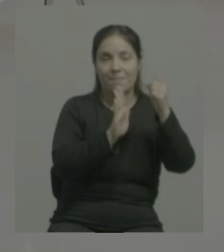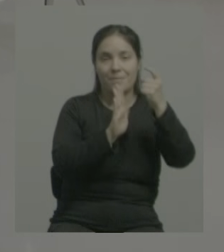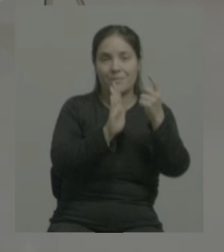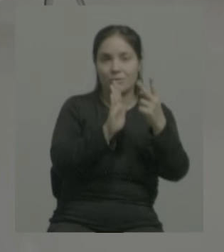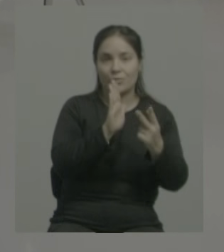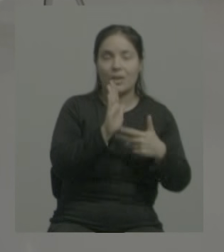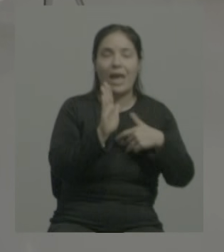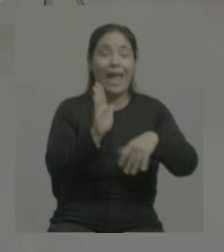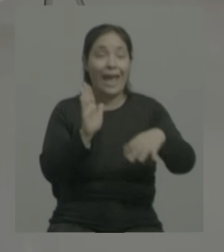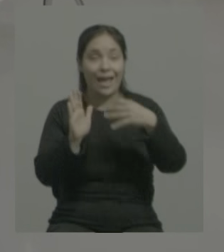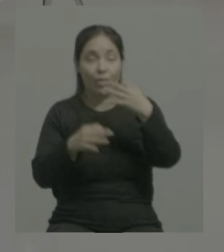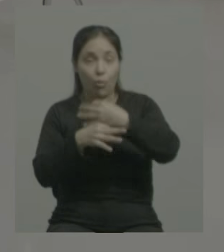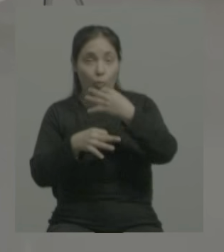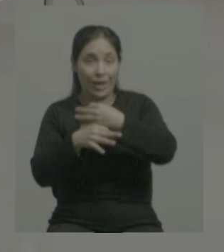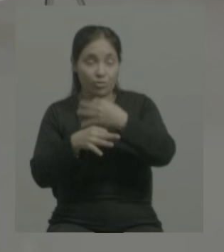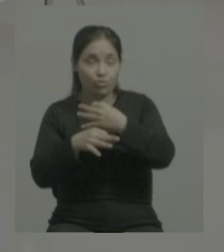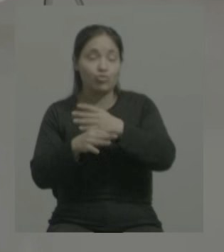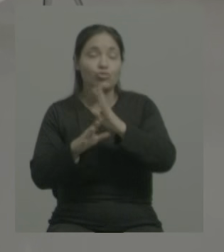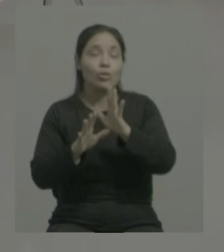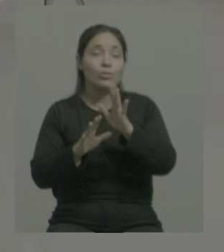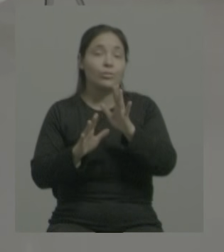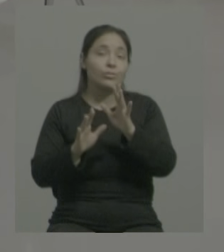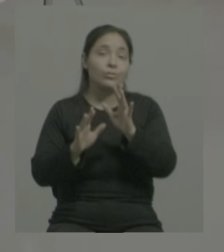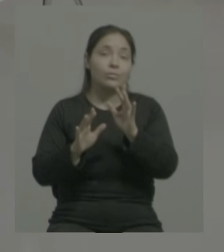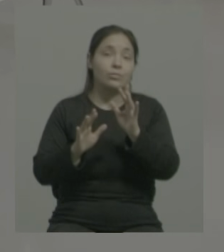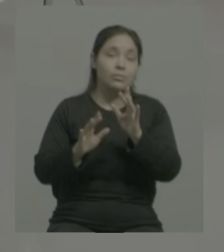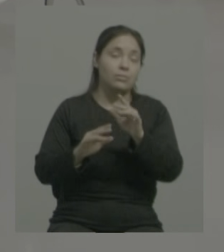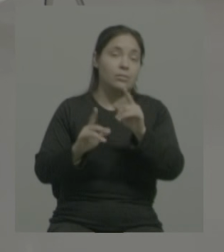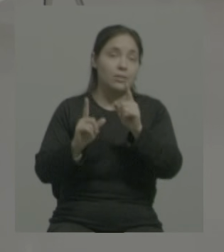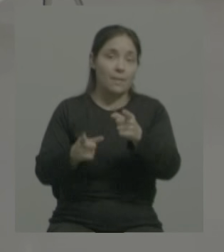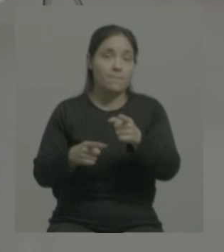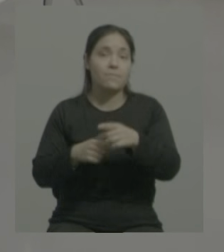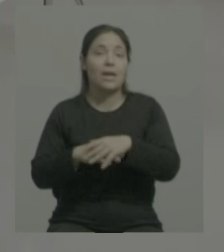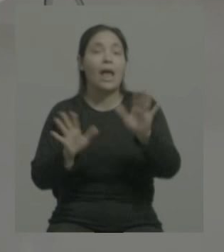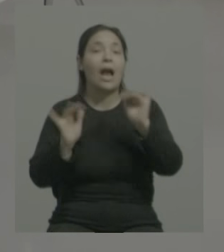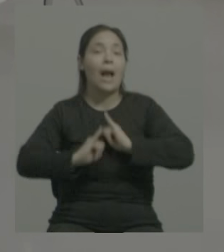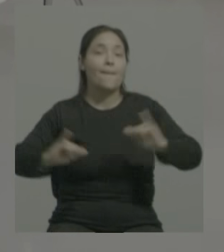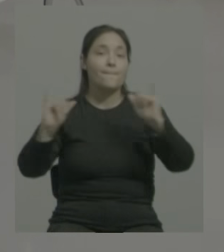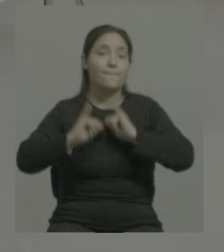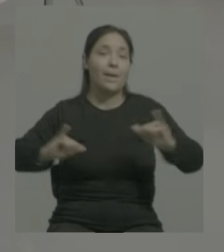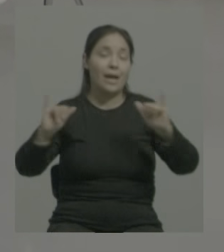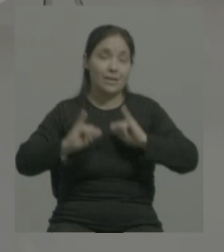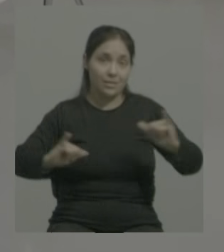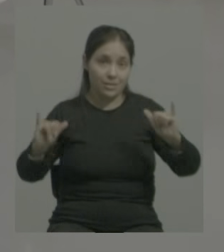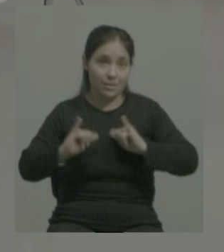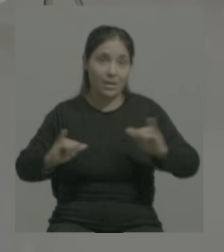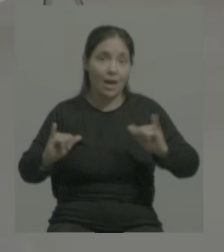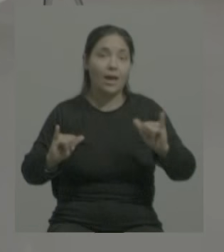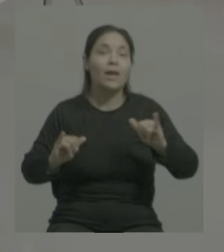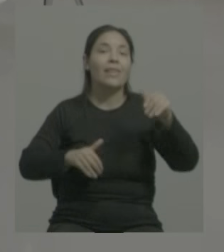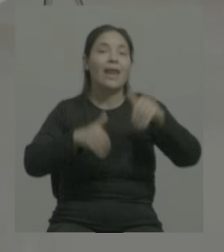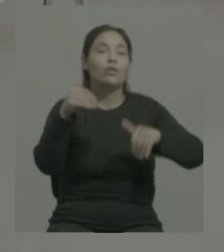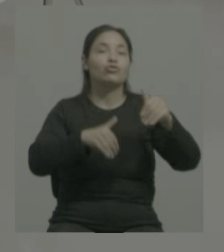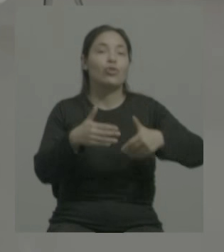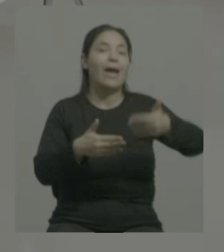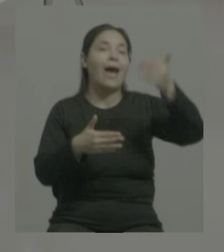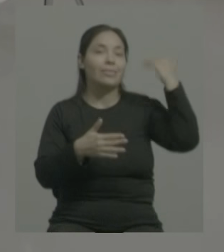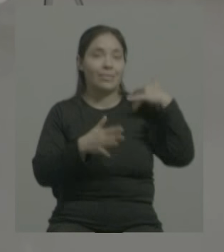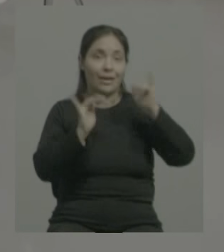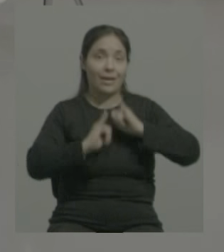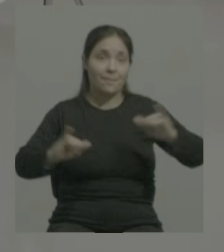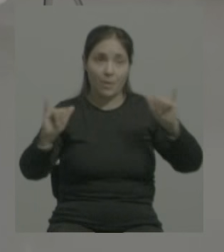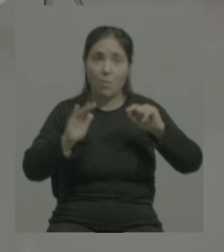que la educación, incluso en lo que fue en la campaña electoral, en su plataforma electoral, fue un